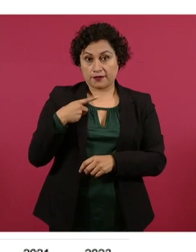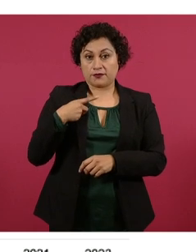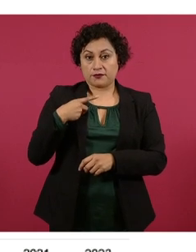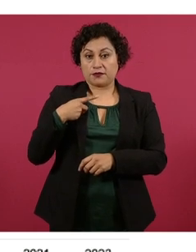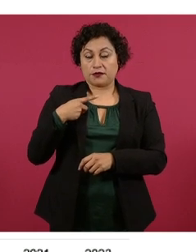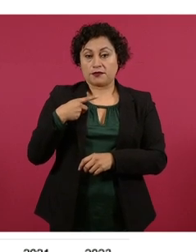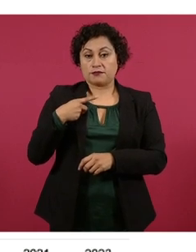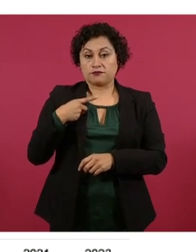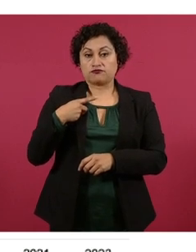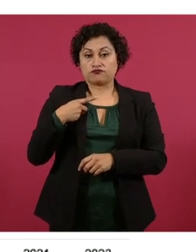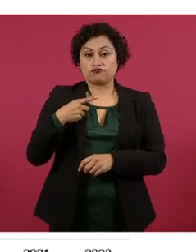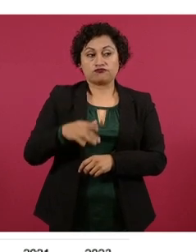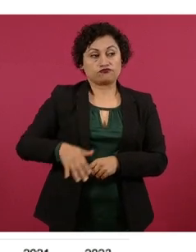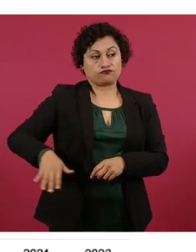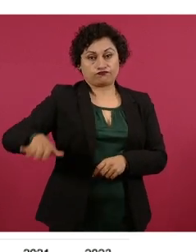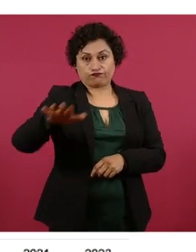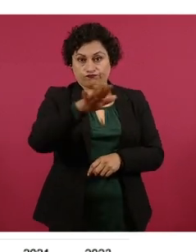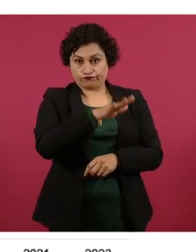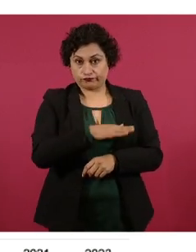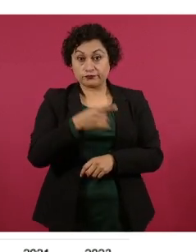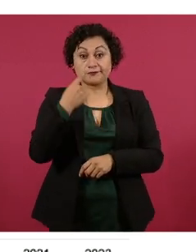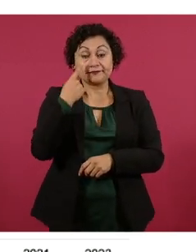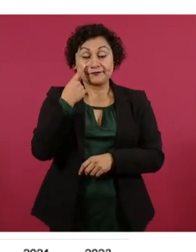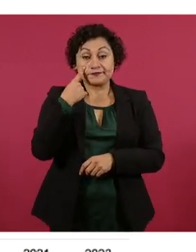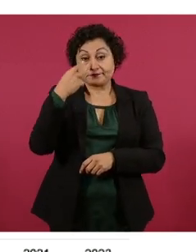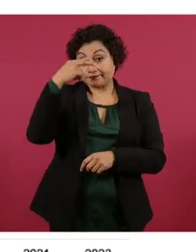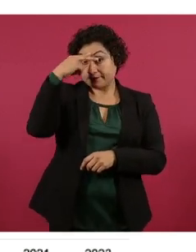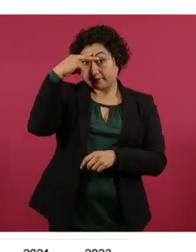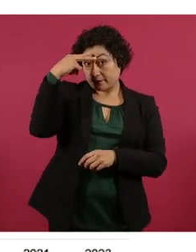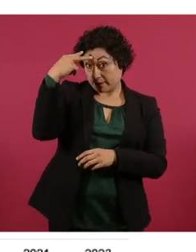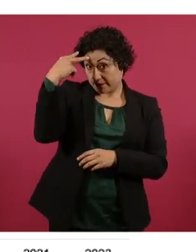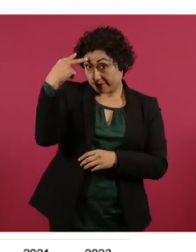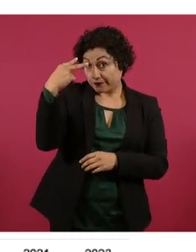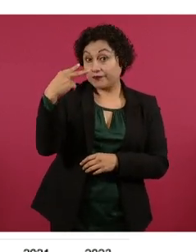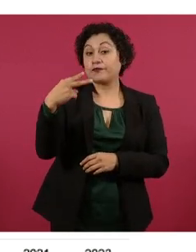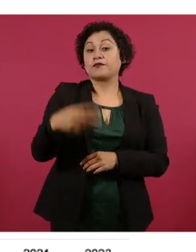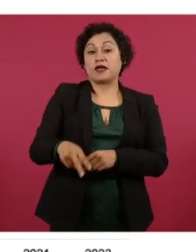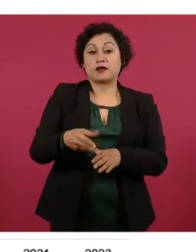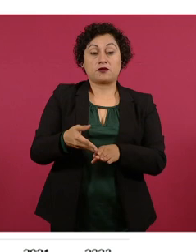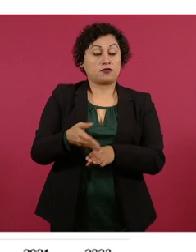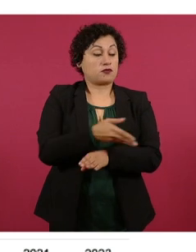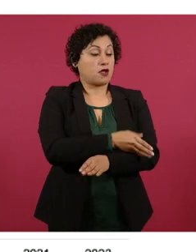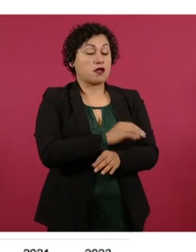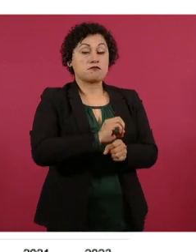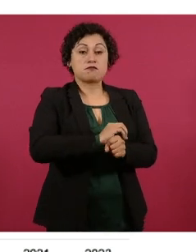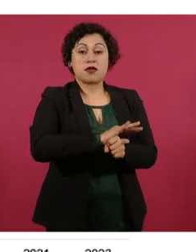pública. México, a pesar de la pandemia,